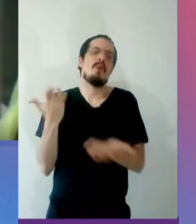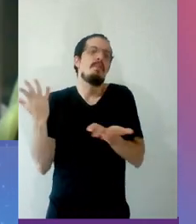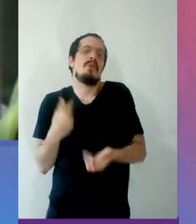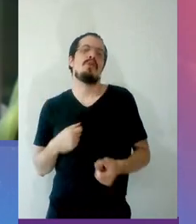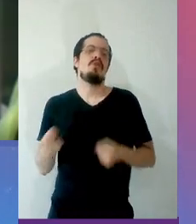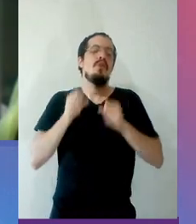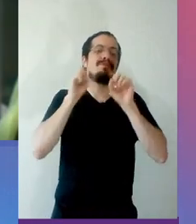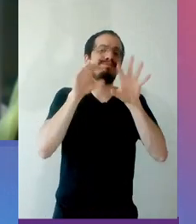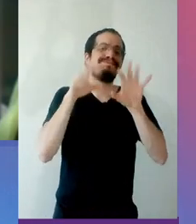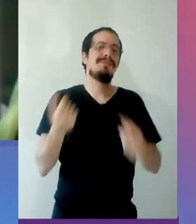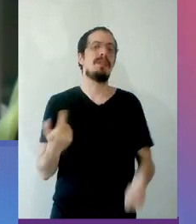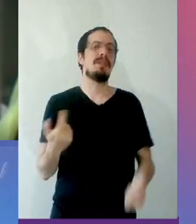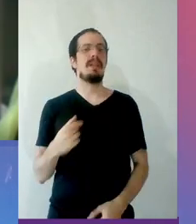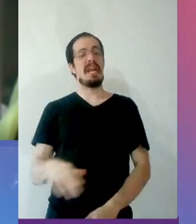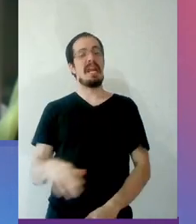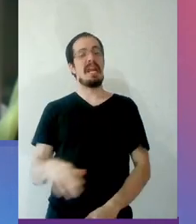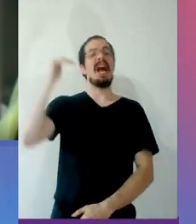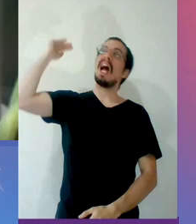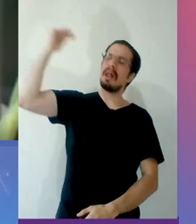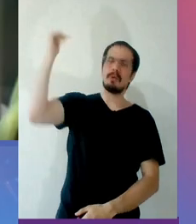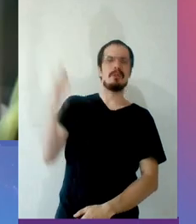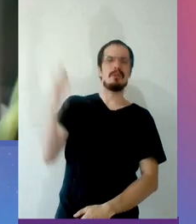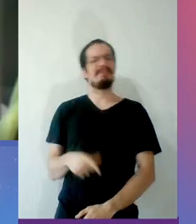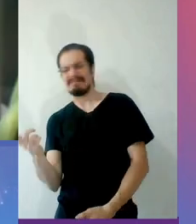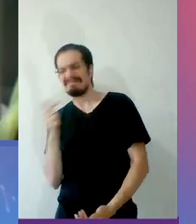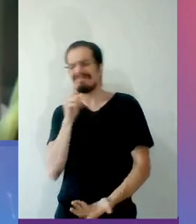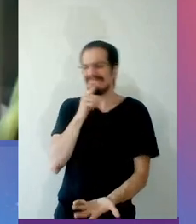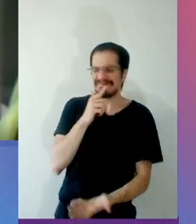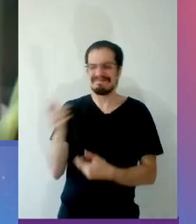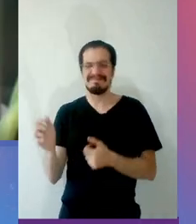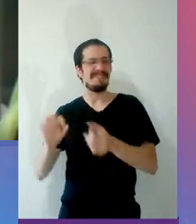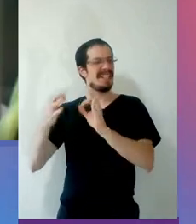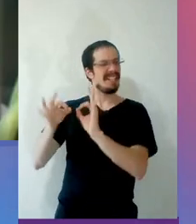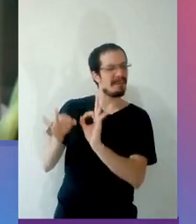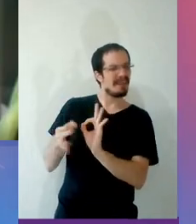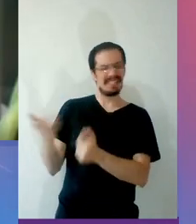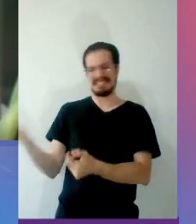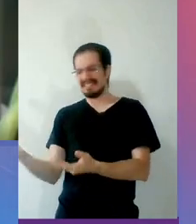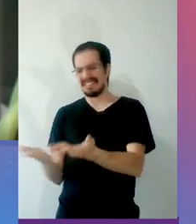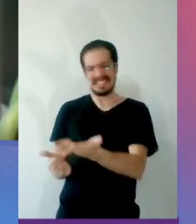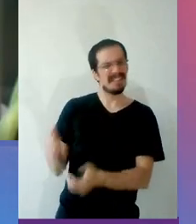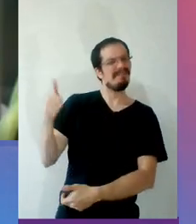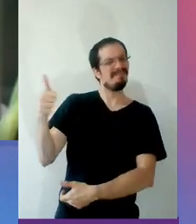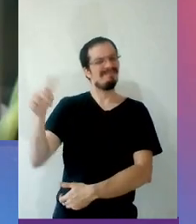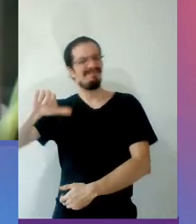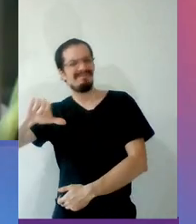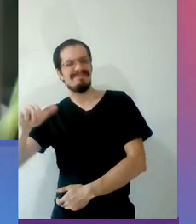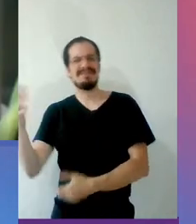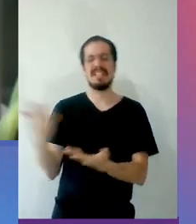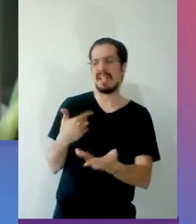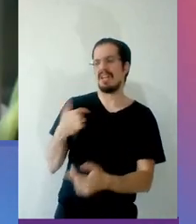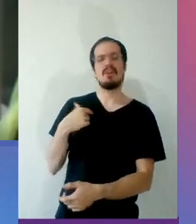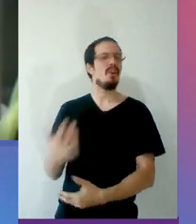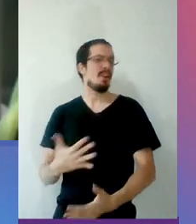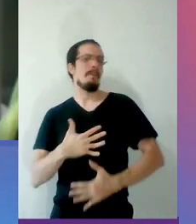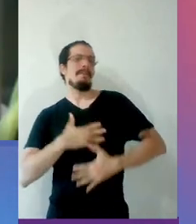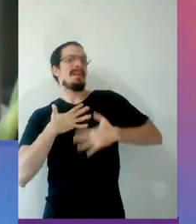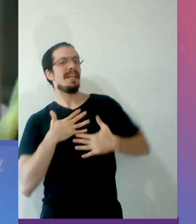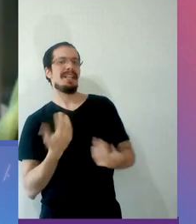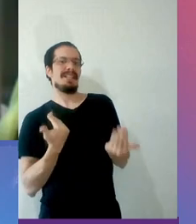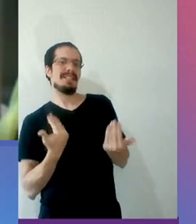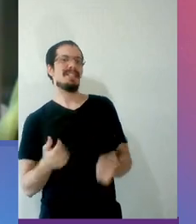me va a interpretar y esa interpretación no puede ser la correcta, finalmente no va a satisfacer la necesidad que el niño o la